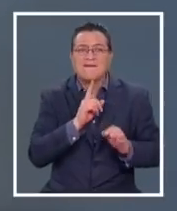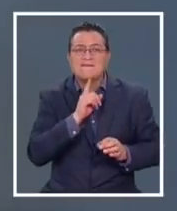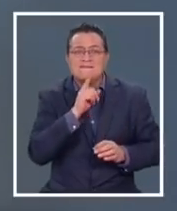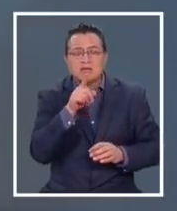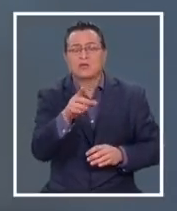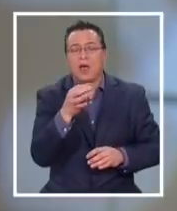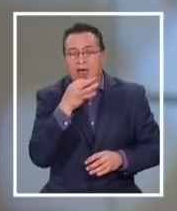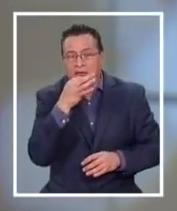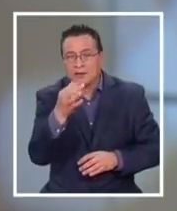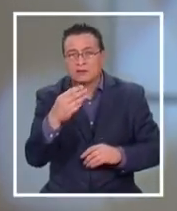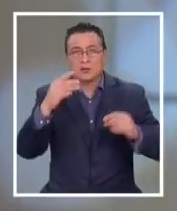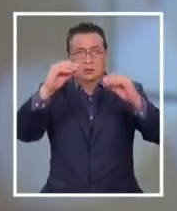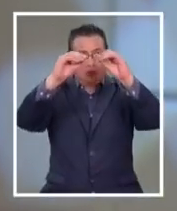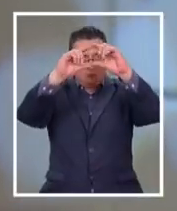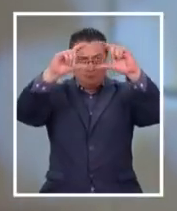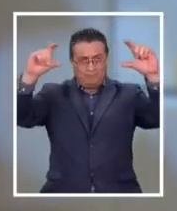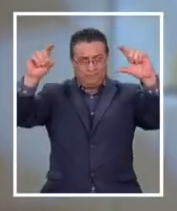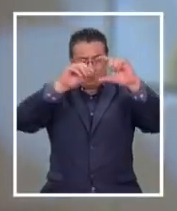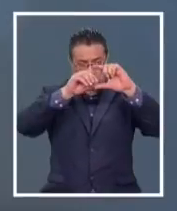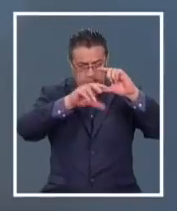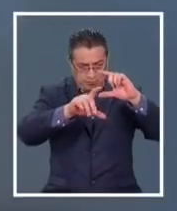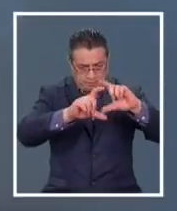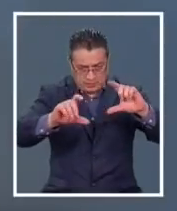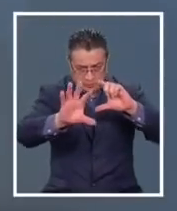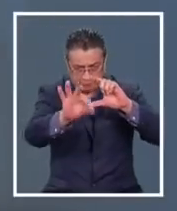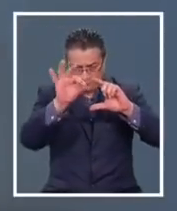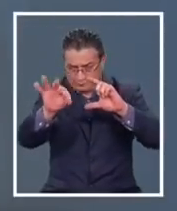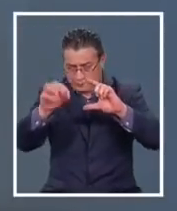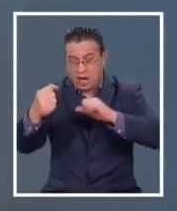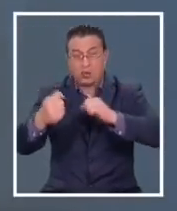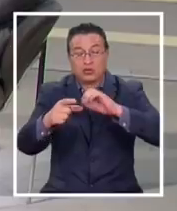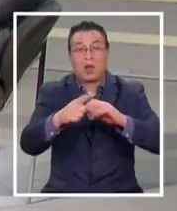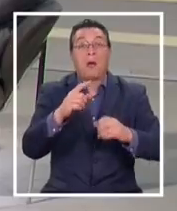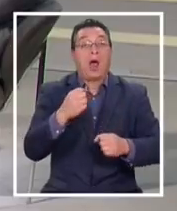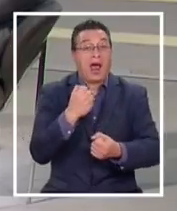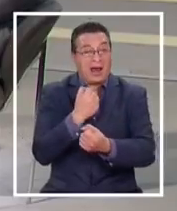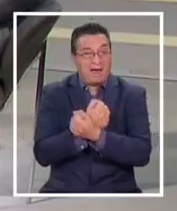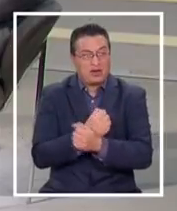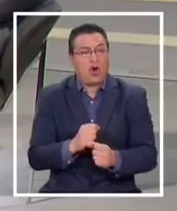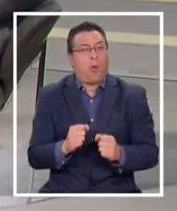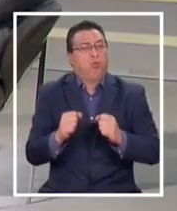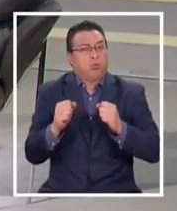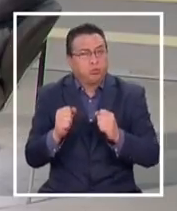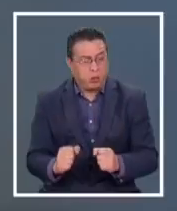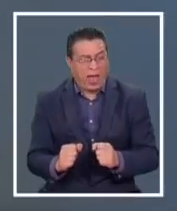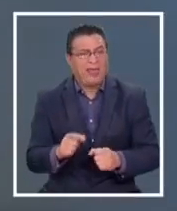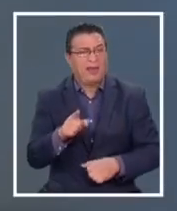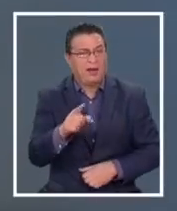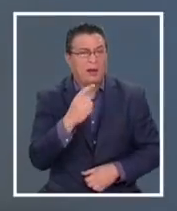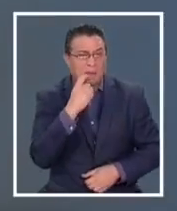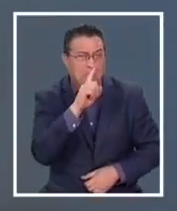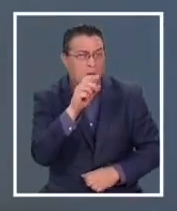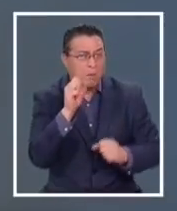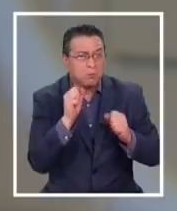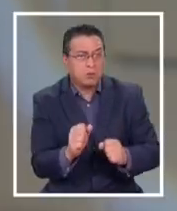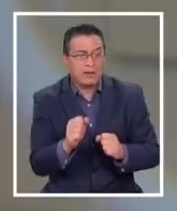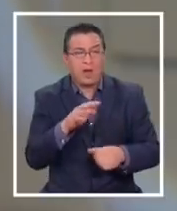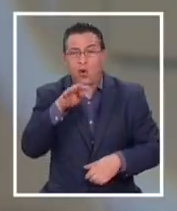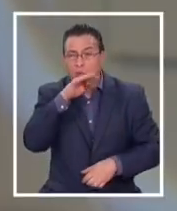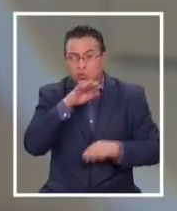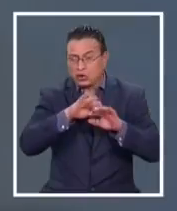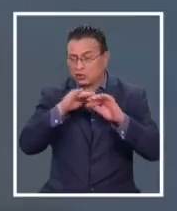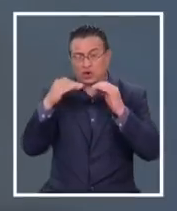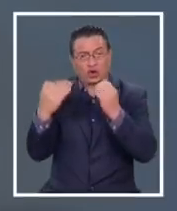está diciendo, de los pórticos, lectores de patentes, pero ¿tiene Carabineros la capacidad para realmente llevar a cabo y usar